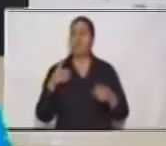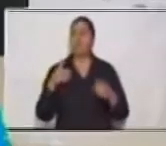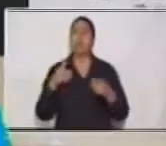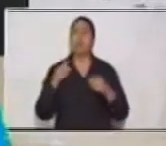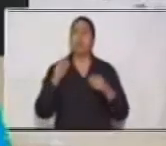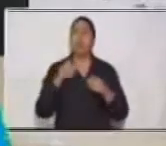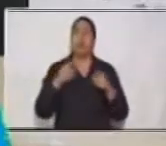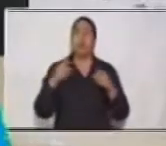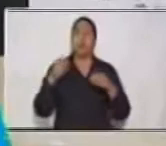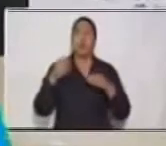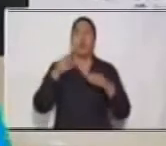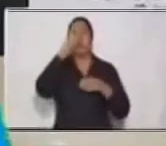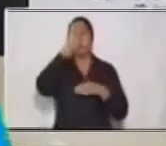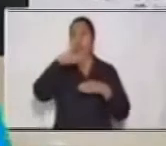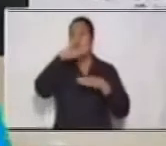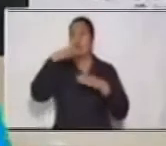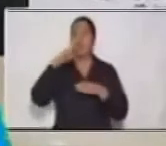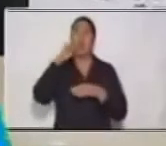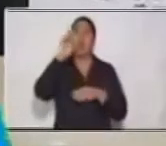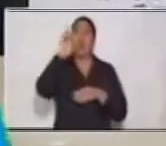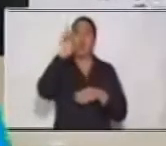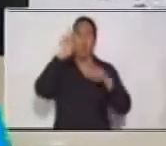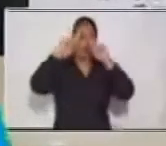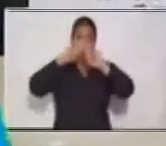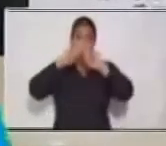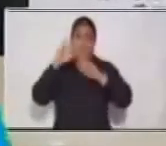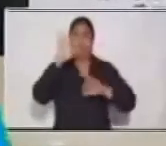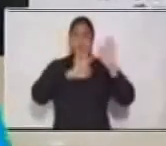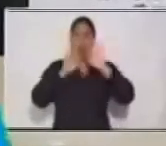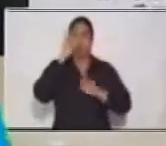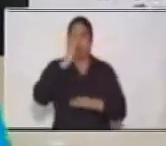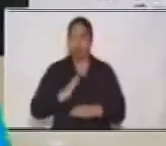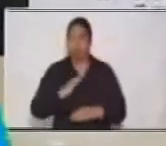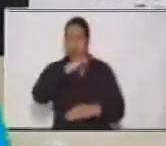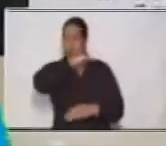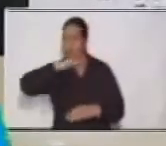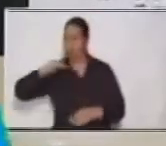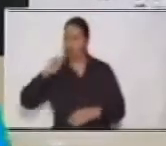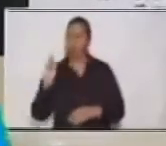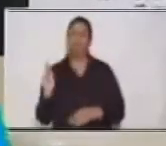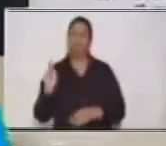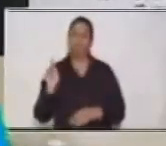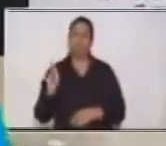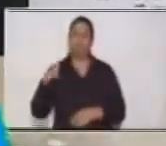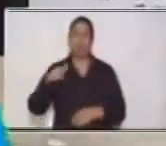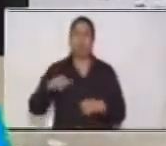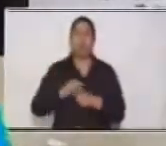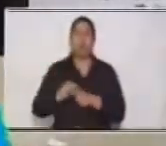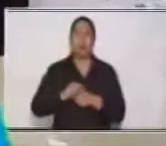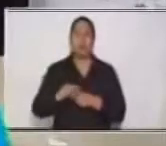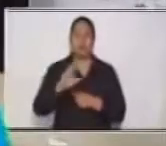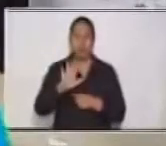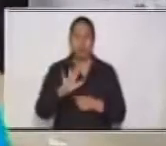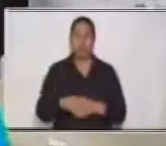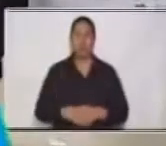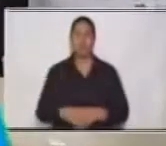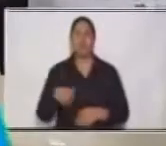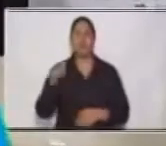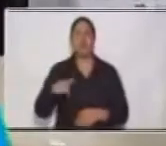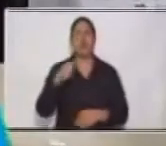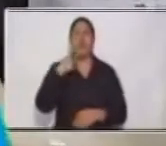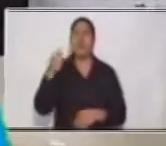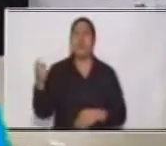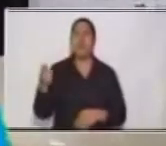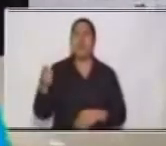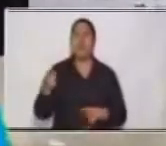cuando viene en el eje Y. Ok, vamos a ir entonces a la práctica. Nos piden graficar